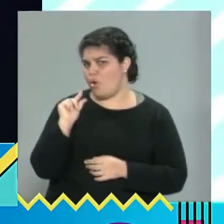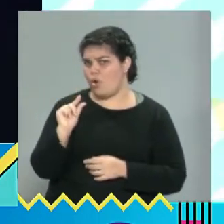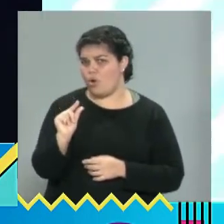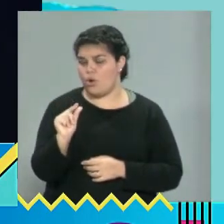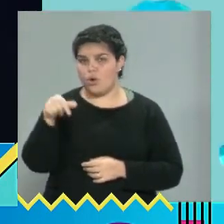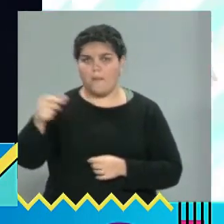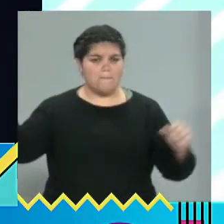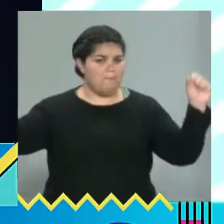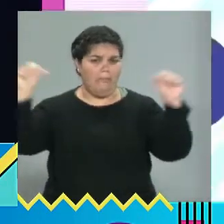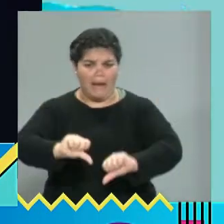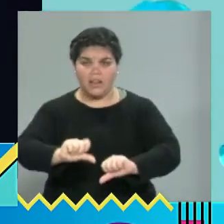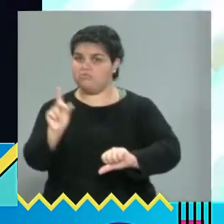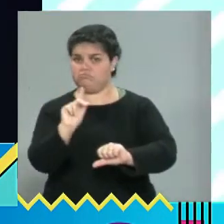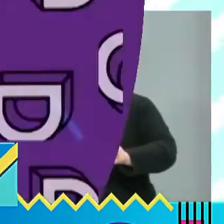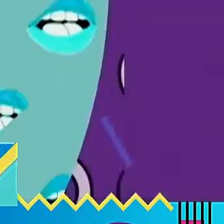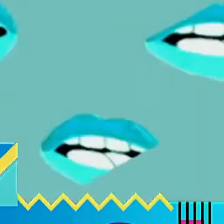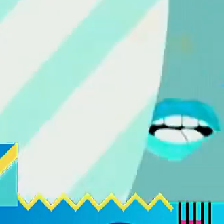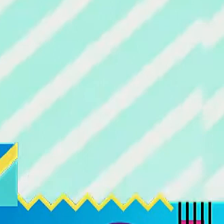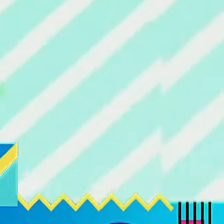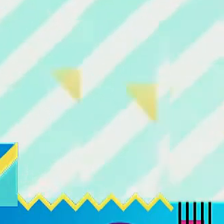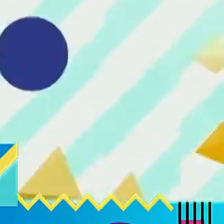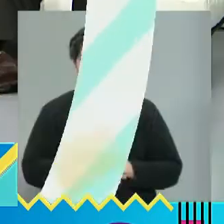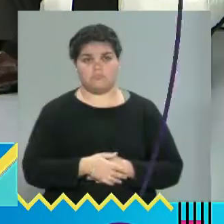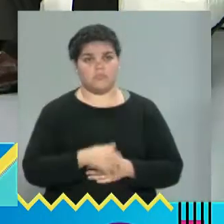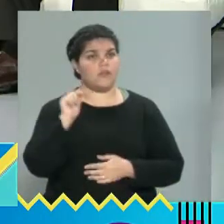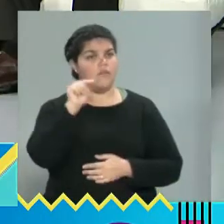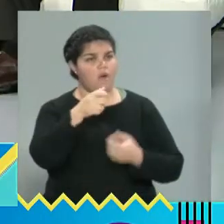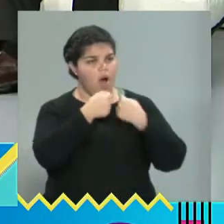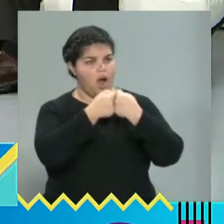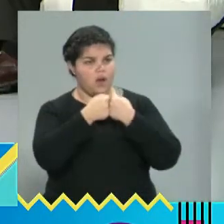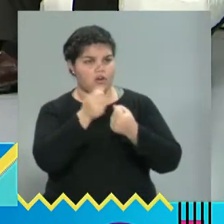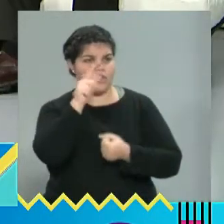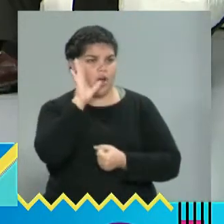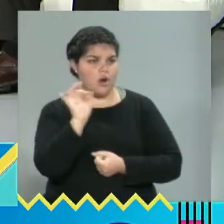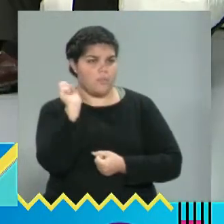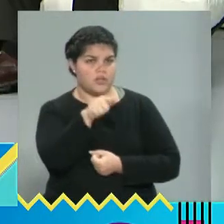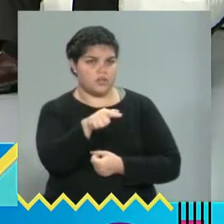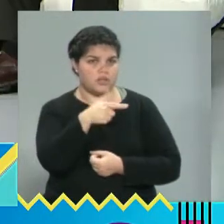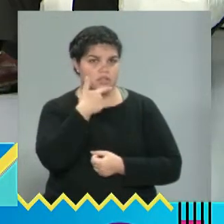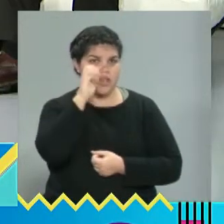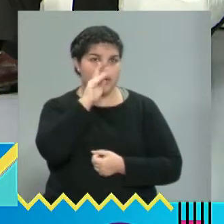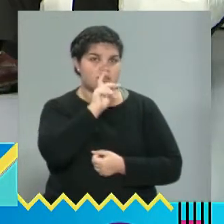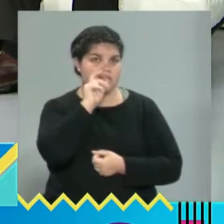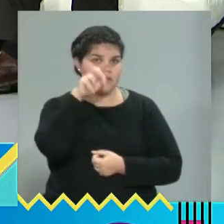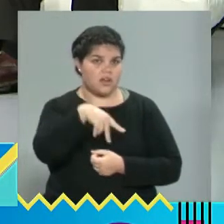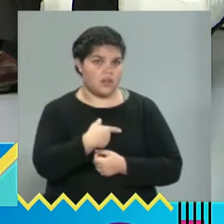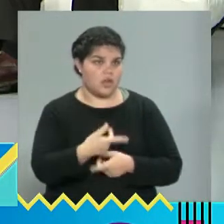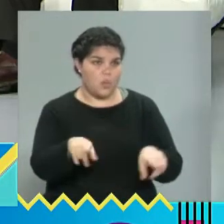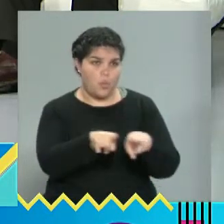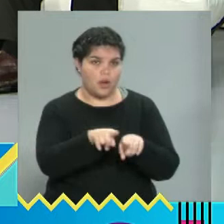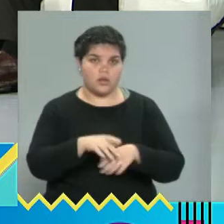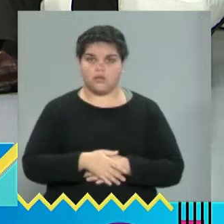malo. Entonces el Jorge, gobierno... ¿coincidís con la mirada de Sebastián? No tengo las mismas